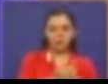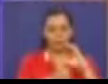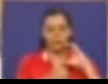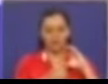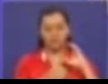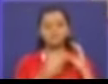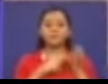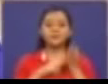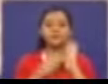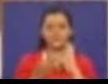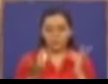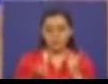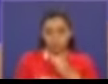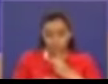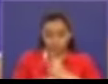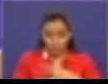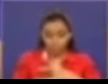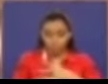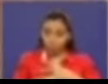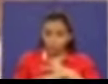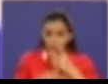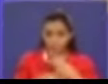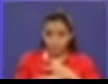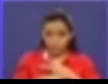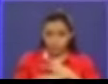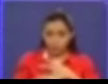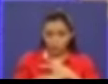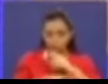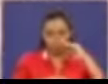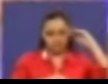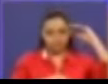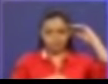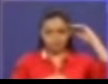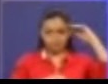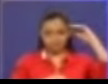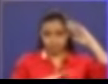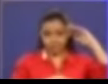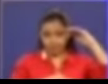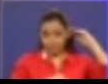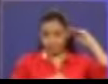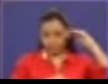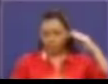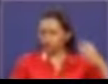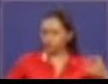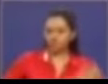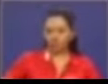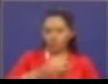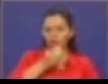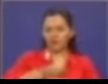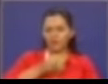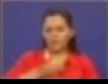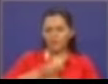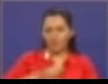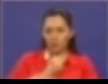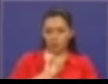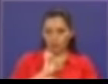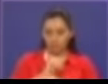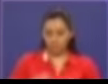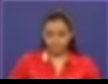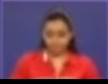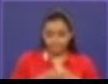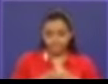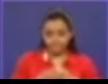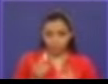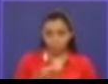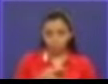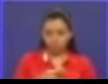es decir, lo que ingresa por tributos con respecto a todo el Producto Interno Bruto. ¿Cuál es esa presión tributaria para